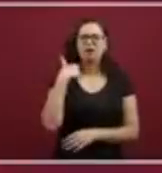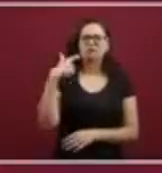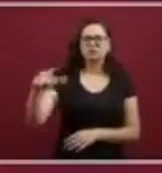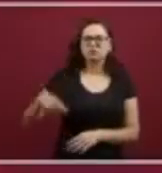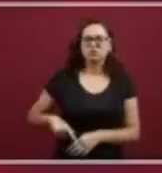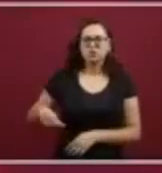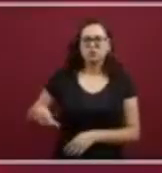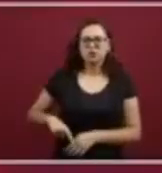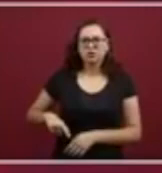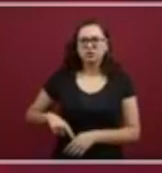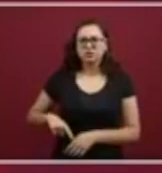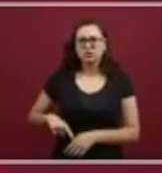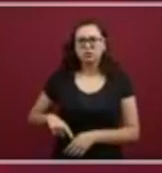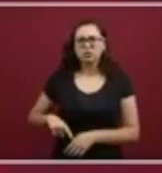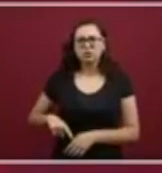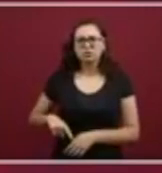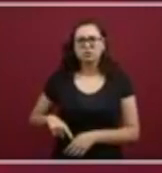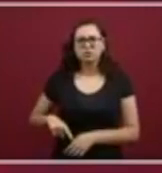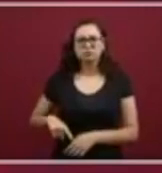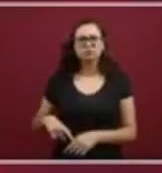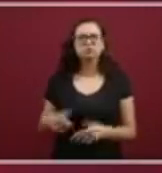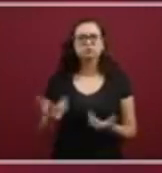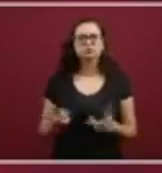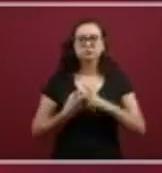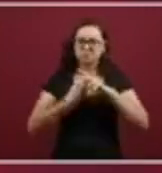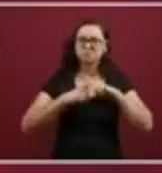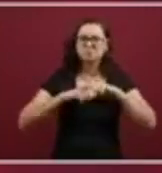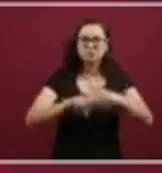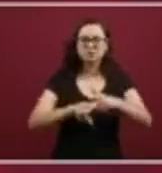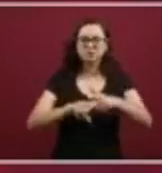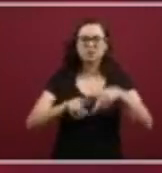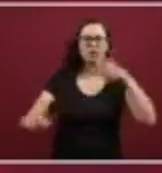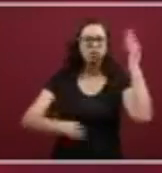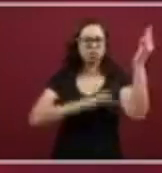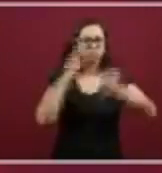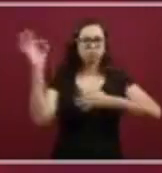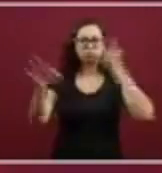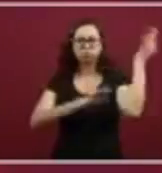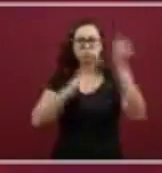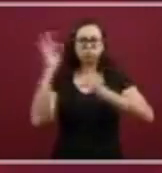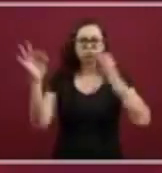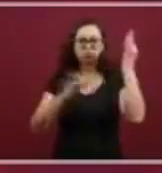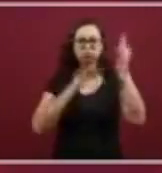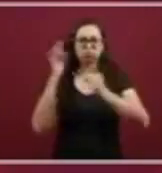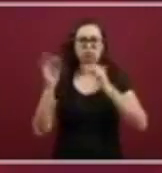se llevó a cabo una campaña